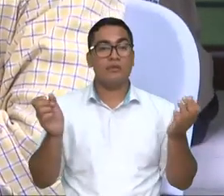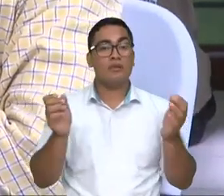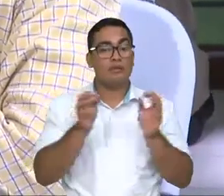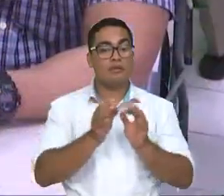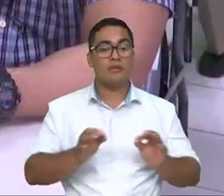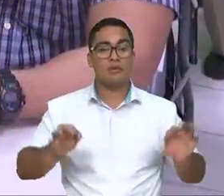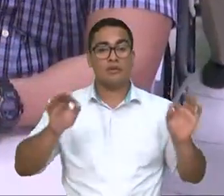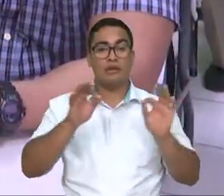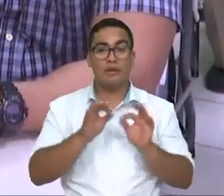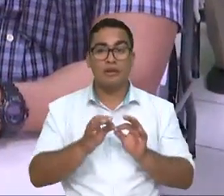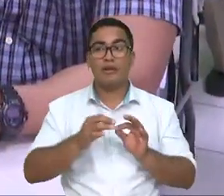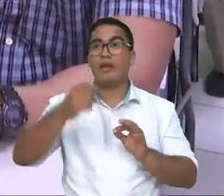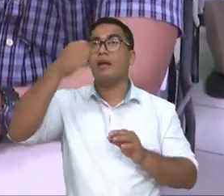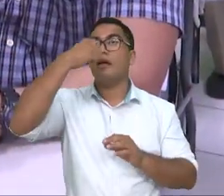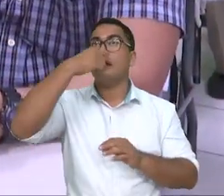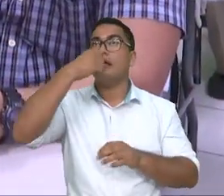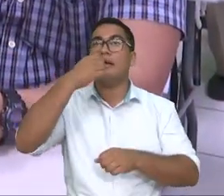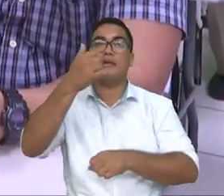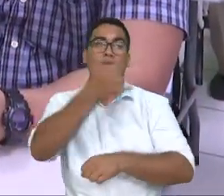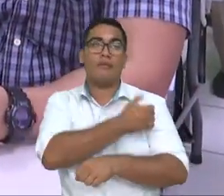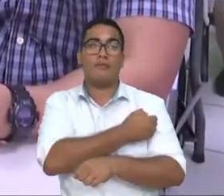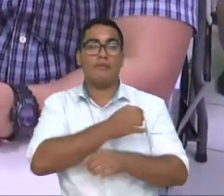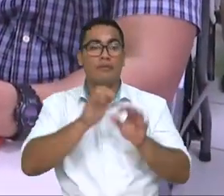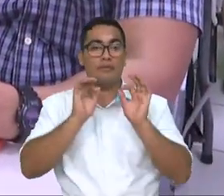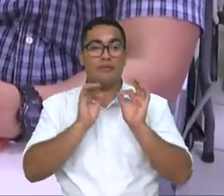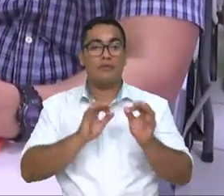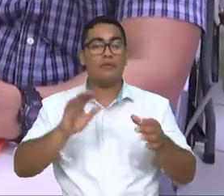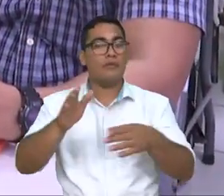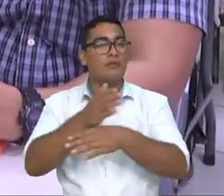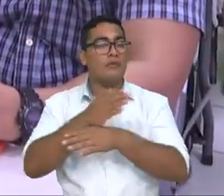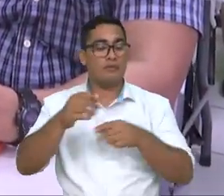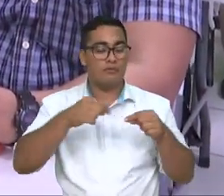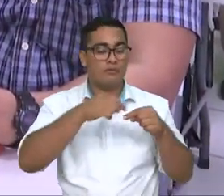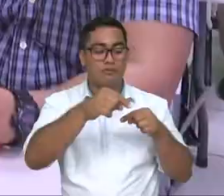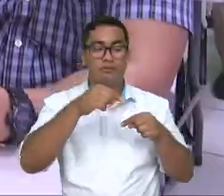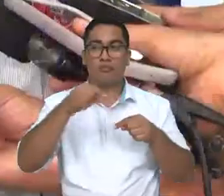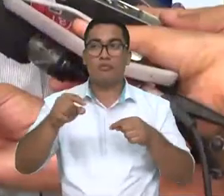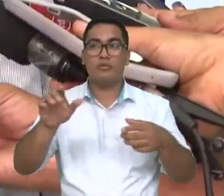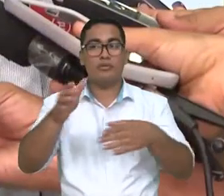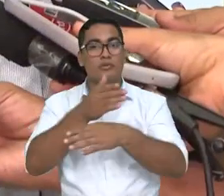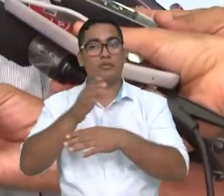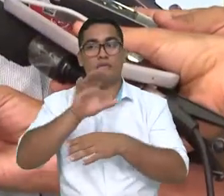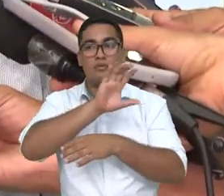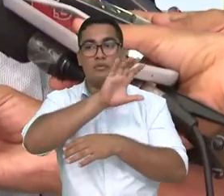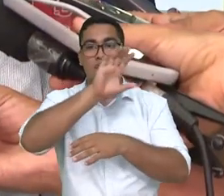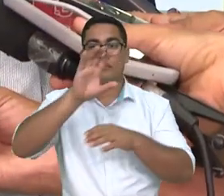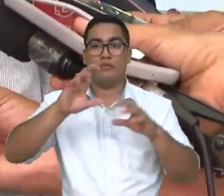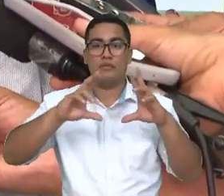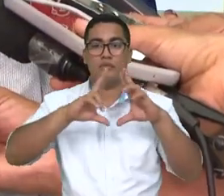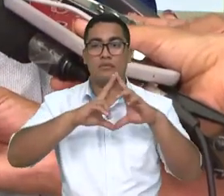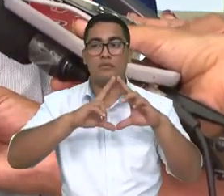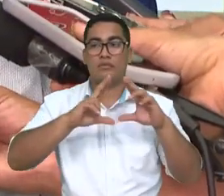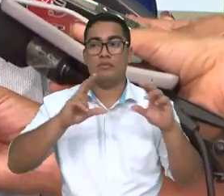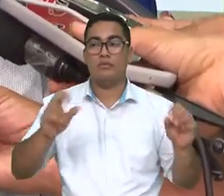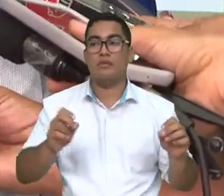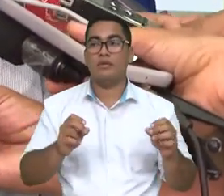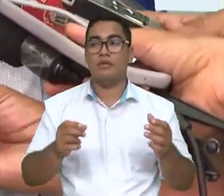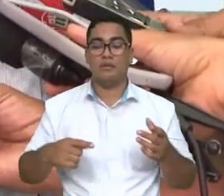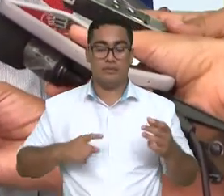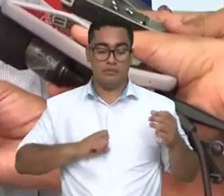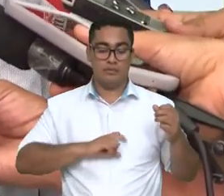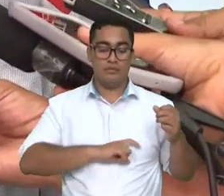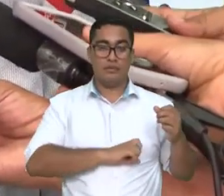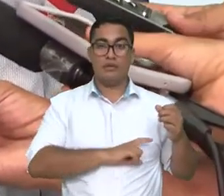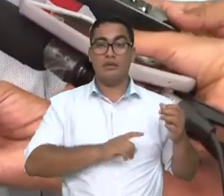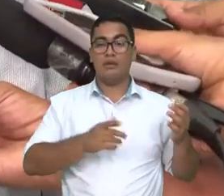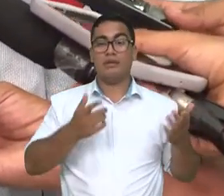vacunas lleguen oportunamente con la calidad hasta el último municipio y localidad del país, las actividades de desparasitación, la vitamina A,